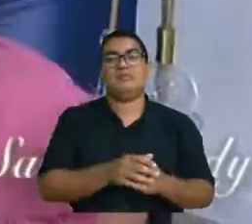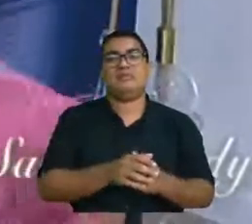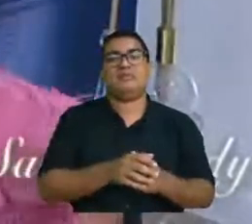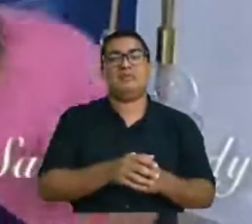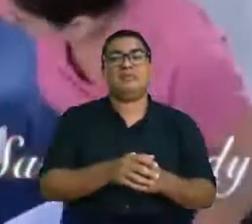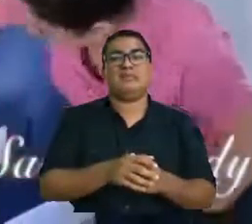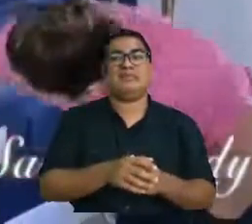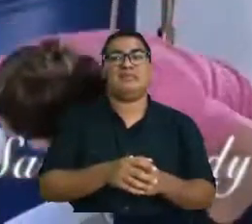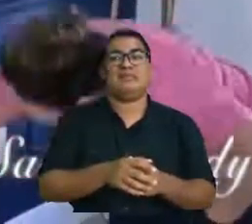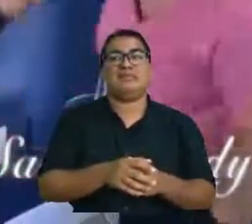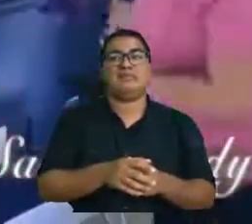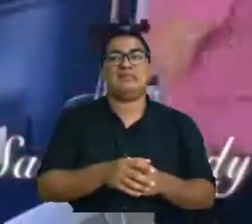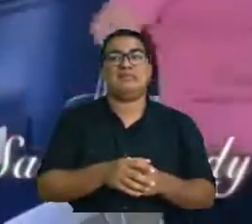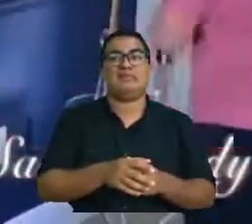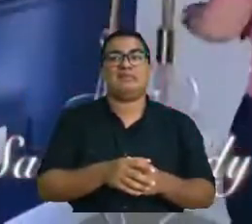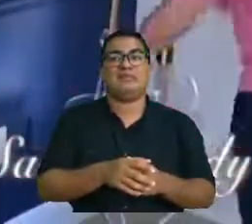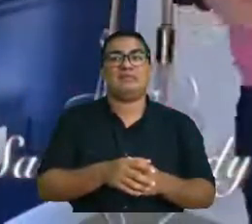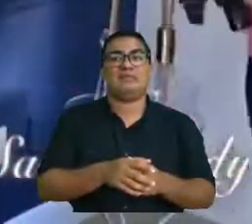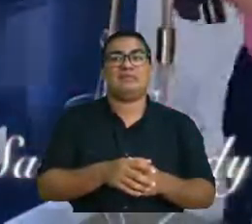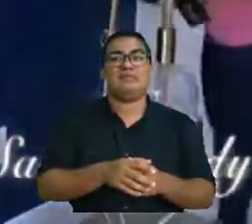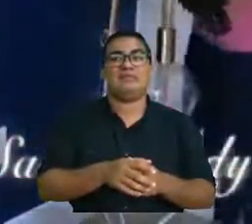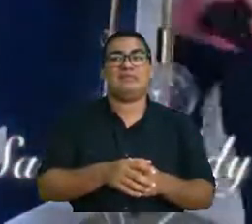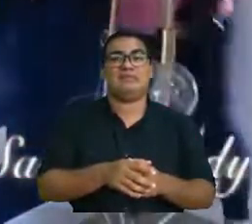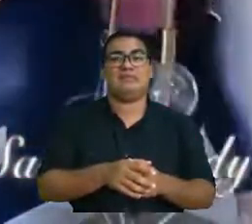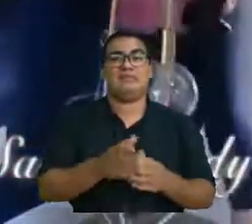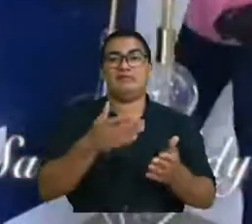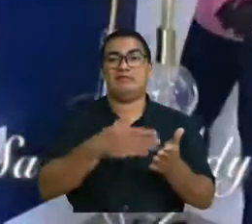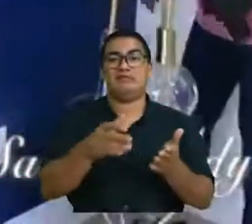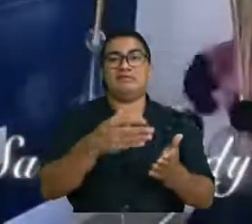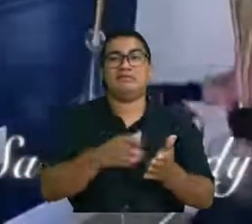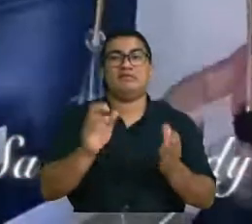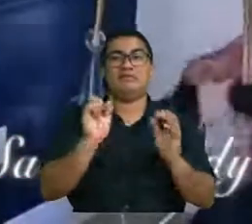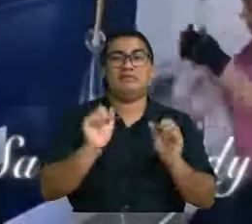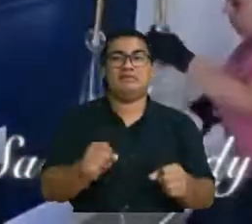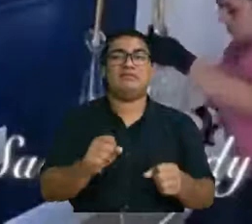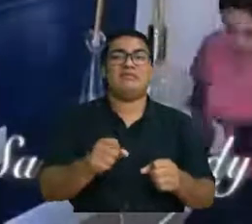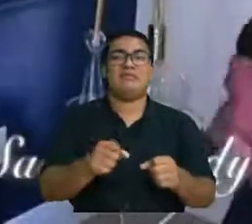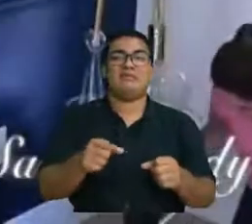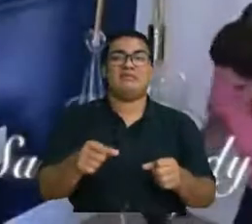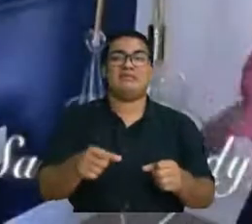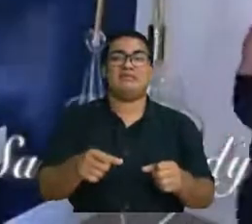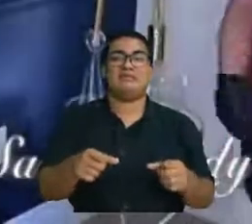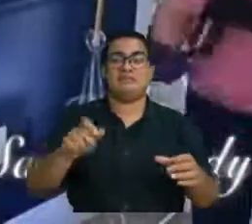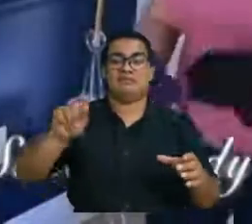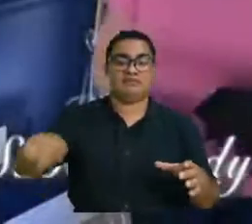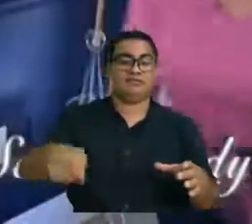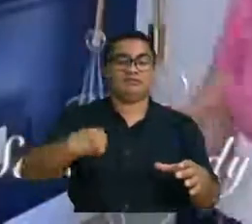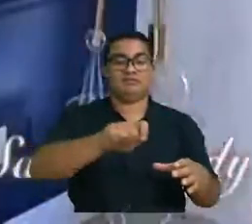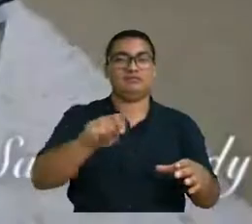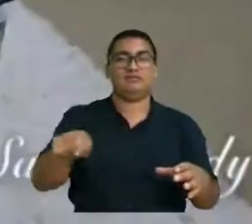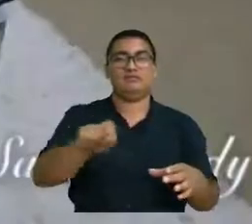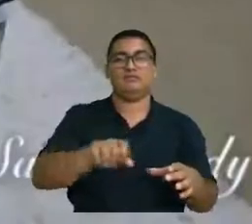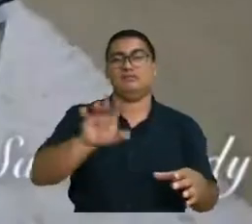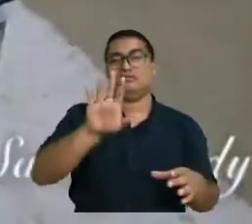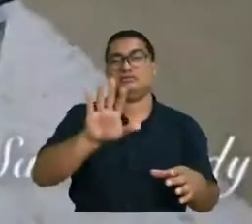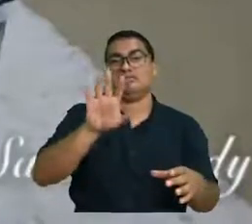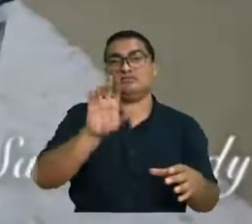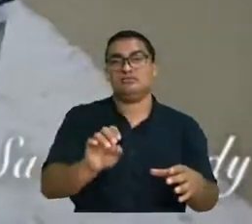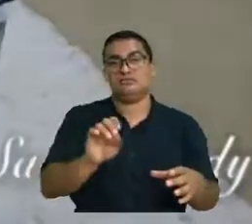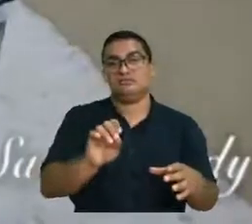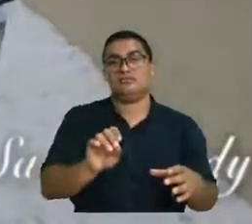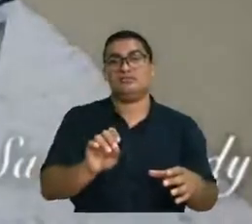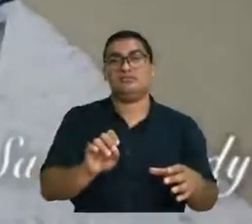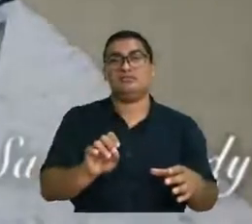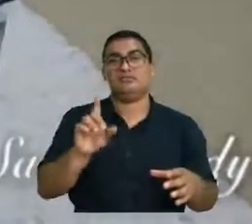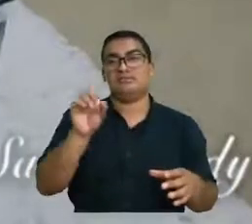ml. Entonces, para que uno sea más fácil, de la cucharada sopera, tendrías que tener, corresponden a